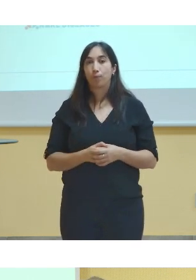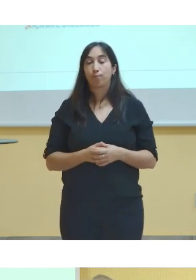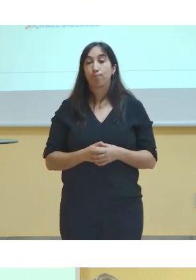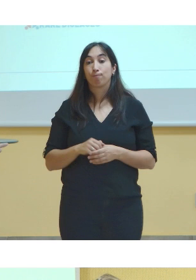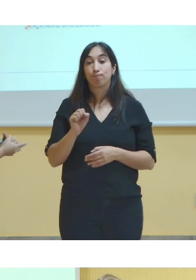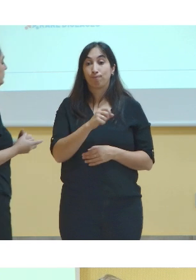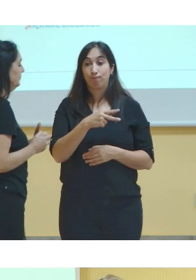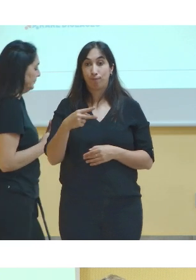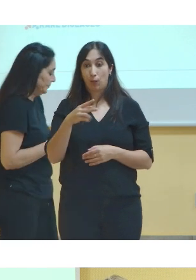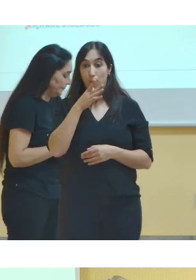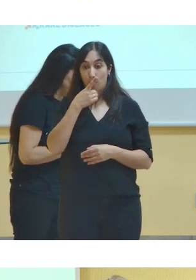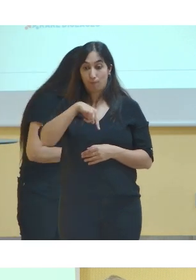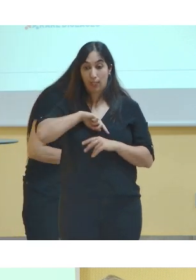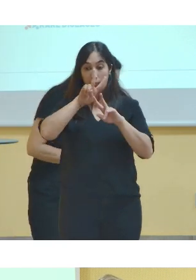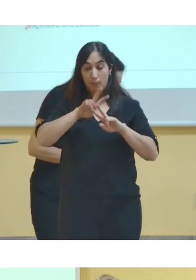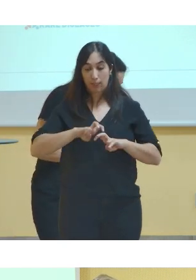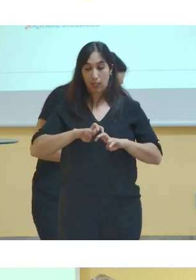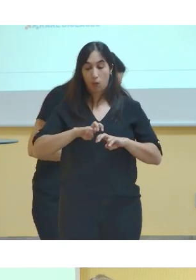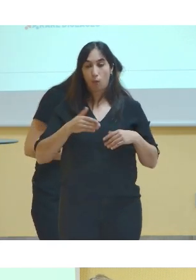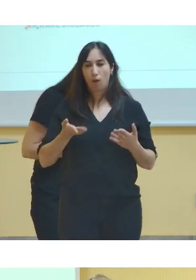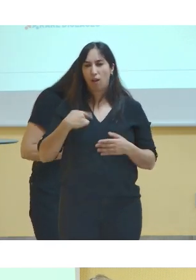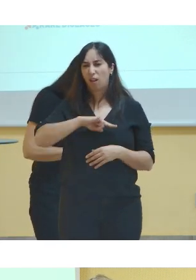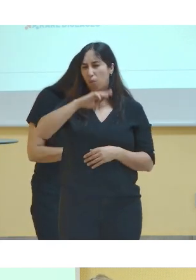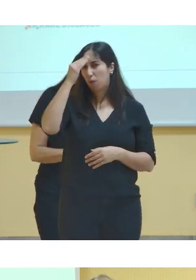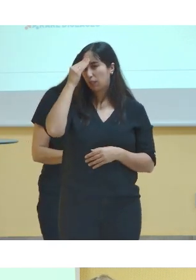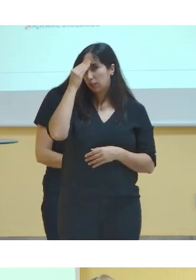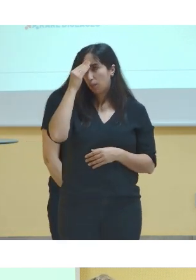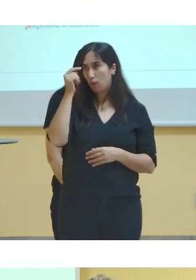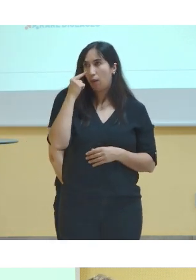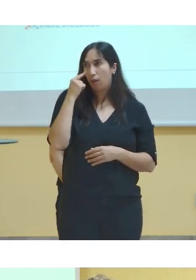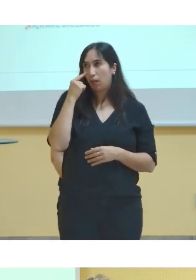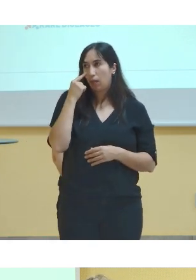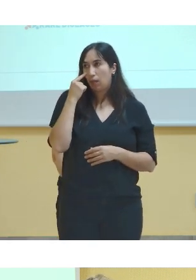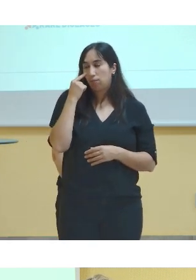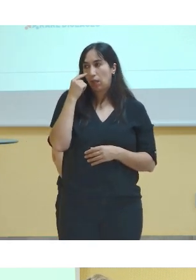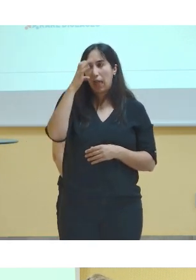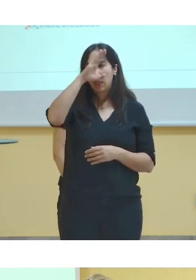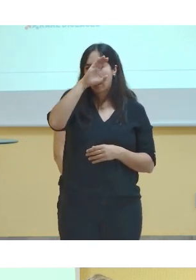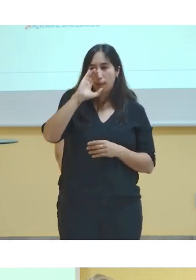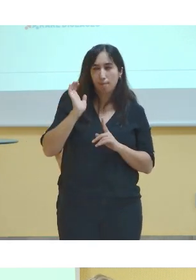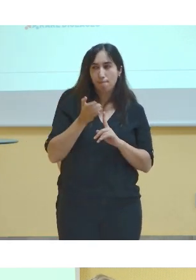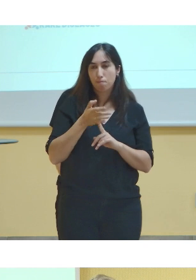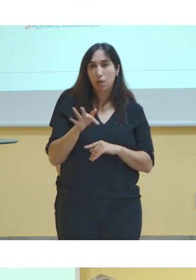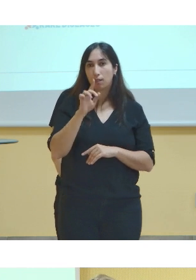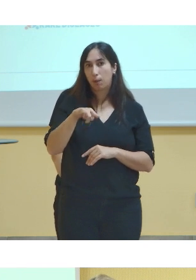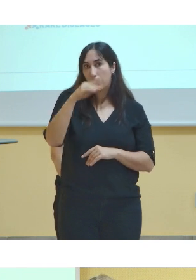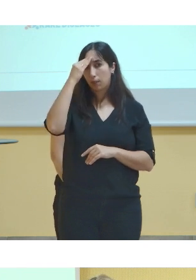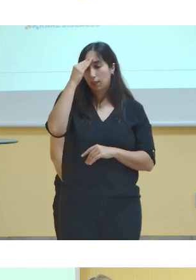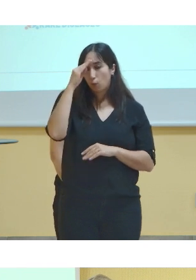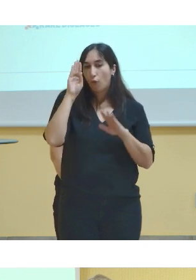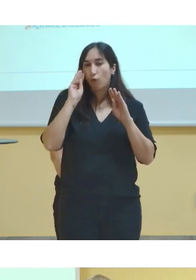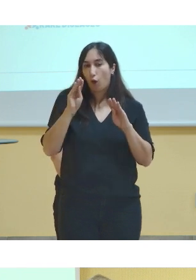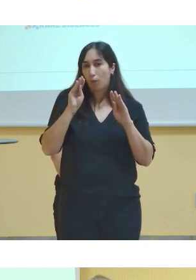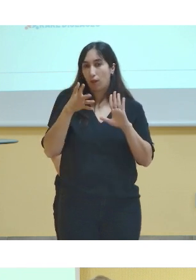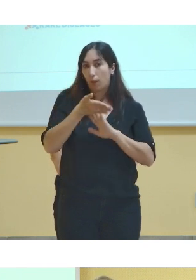Como resultados de nuestra investigación no solo pensamos en llegar a productos científicos, también pensamos en la importancia de la